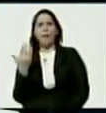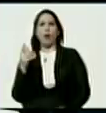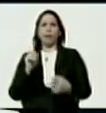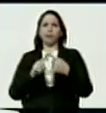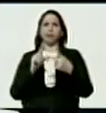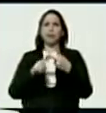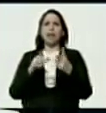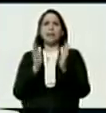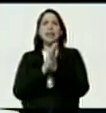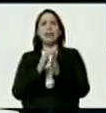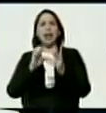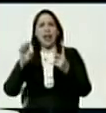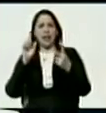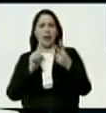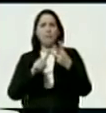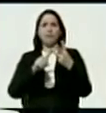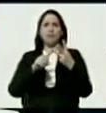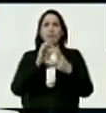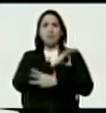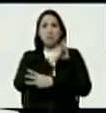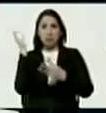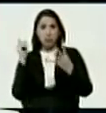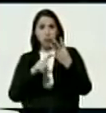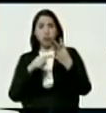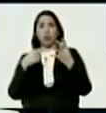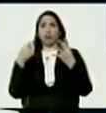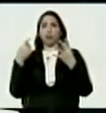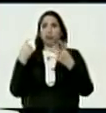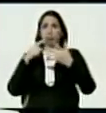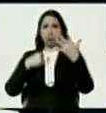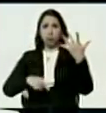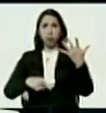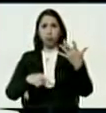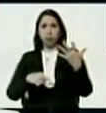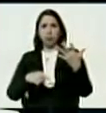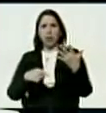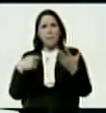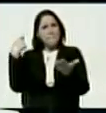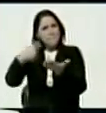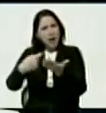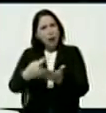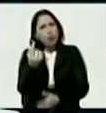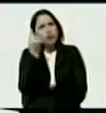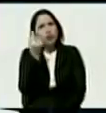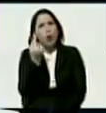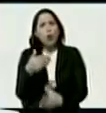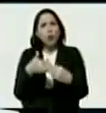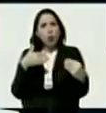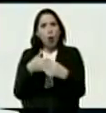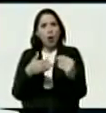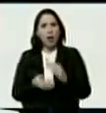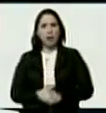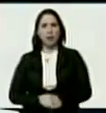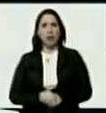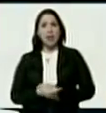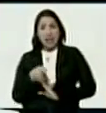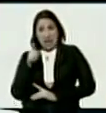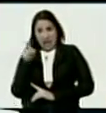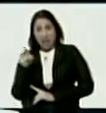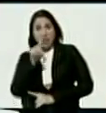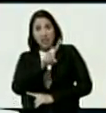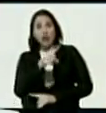Elena de Guairén, en Barquisimeto, en Barcelona, en Cumaná, que haya recibido un solo dólar de estos